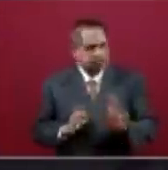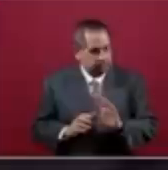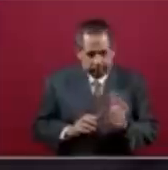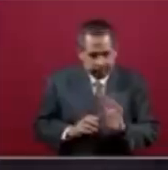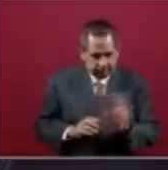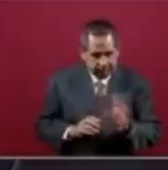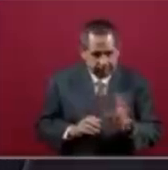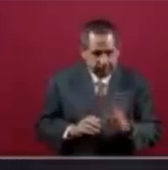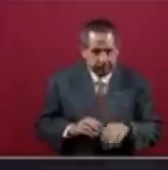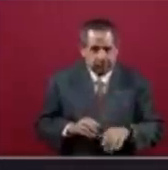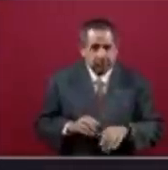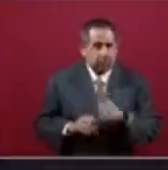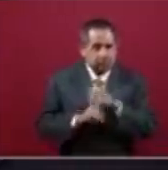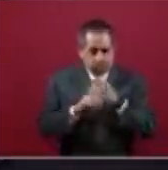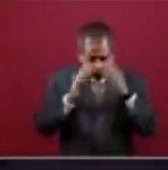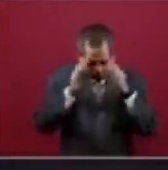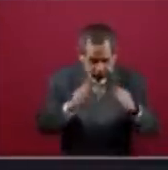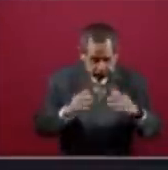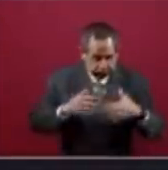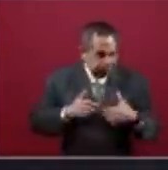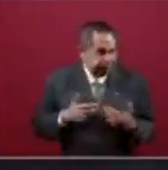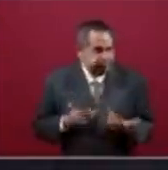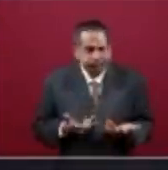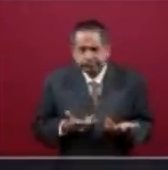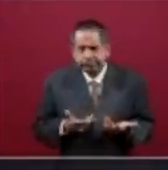este problema a otras